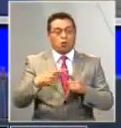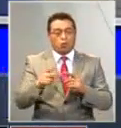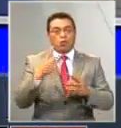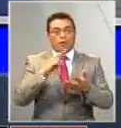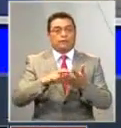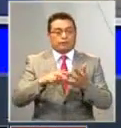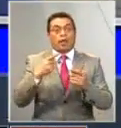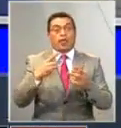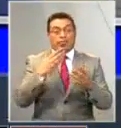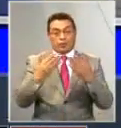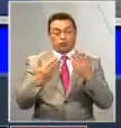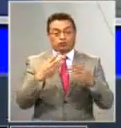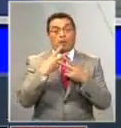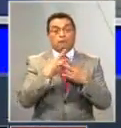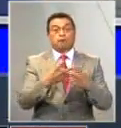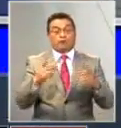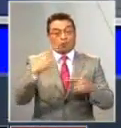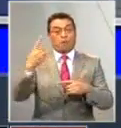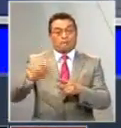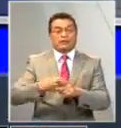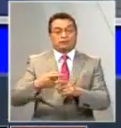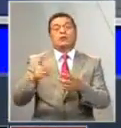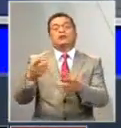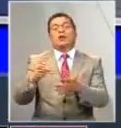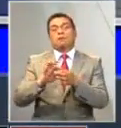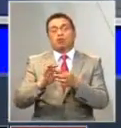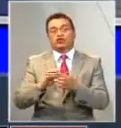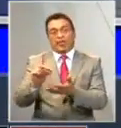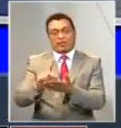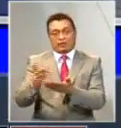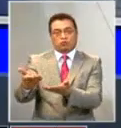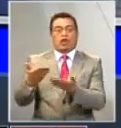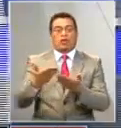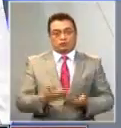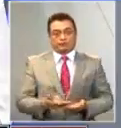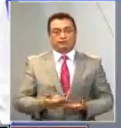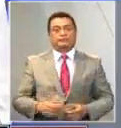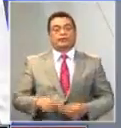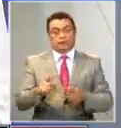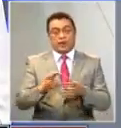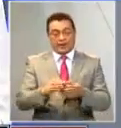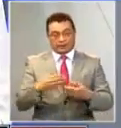dentro de la discusión pública en los próximos meses. Diputado Pilowski, muchas gracias por estar en CNN Prime. Muchas gracias, Nicolás, por la invitación.